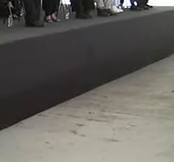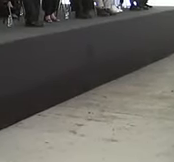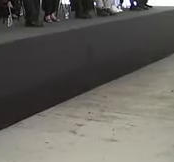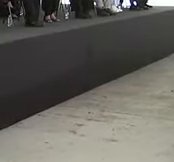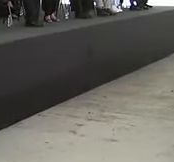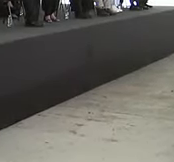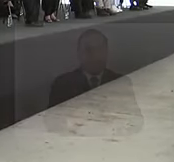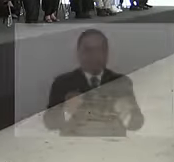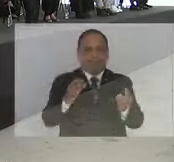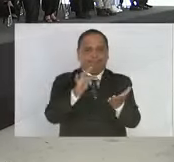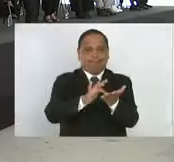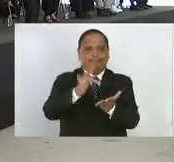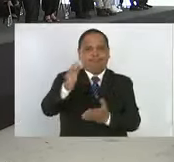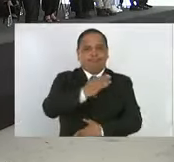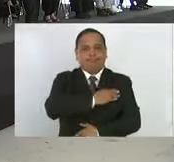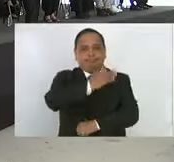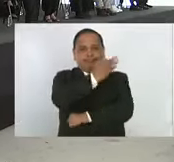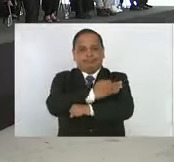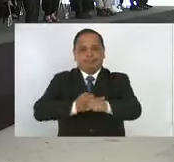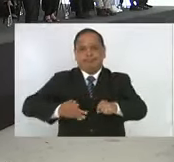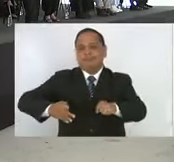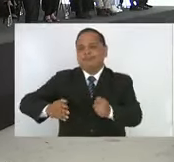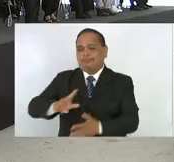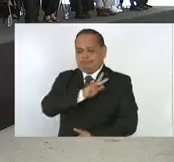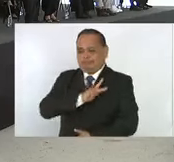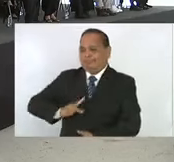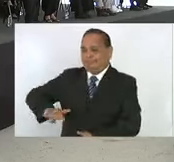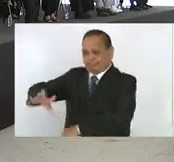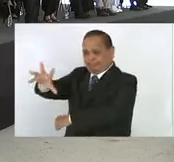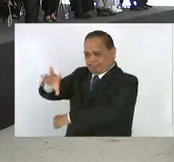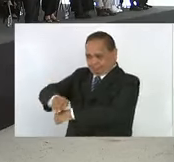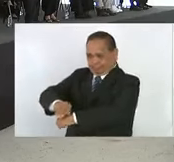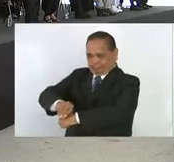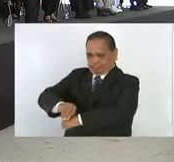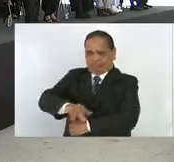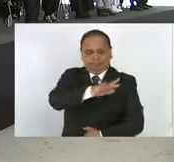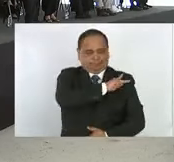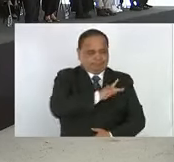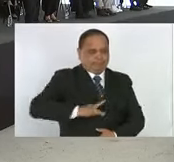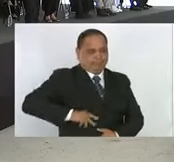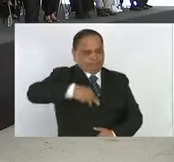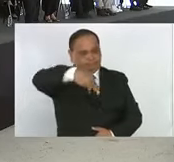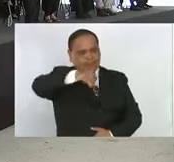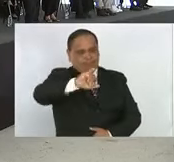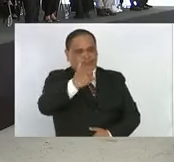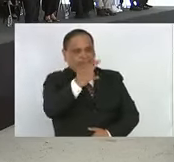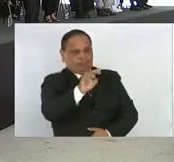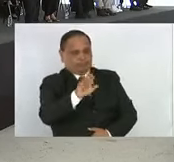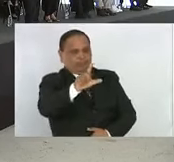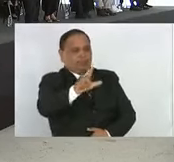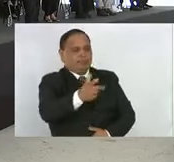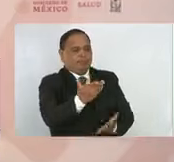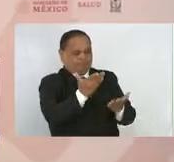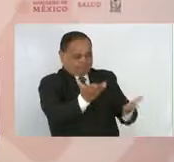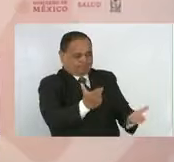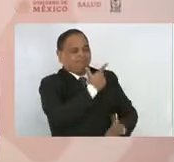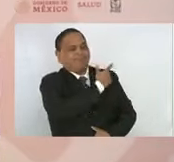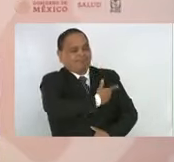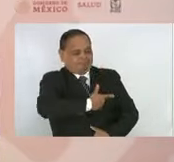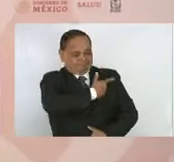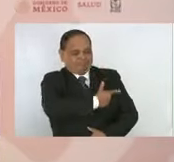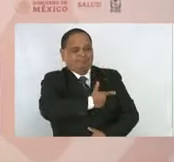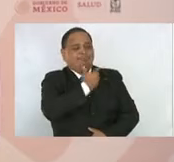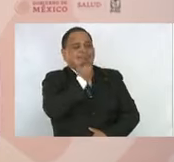Muchas gracias, muy buenas tardes. Con su permiso, señor presidente. Presidente Miguel Díaz Canel, un gusto tenerlo